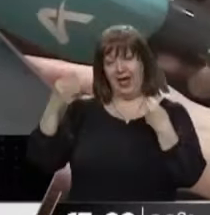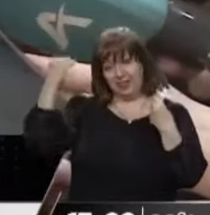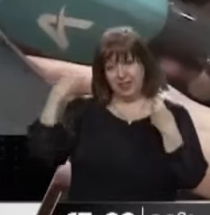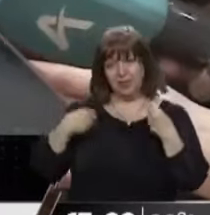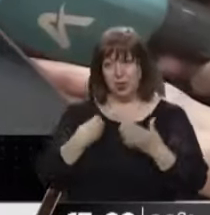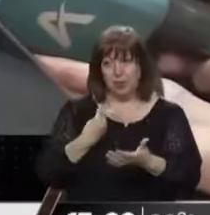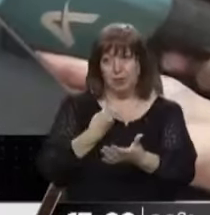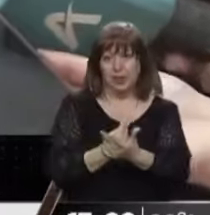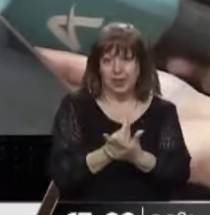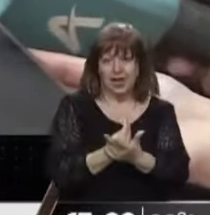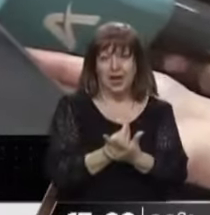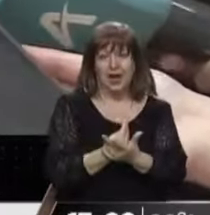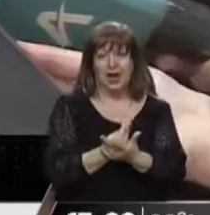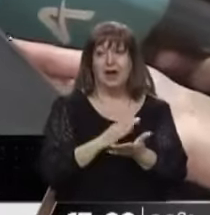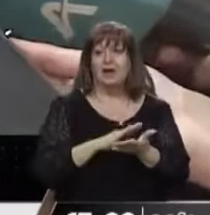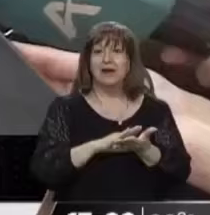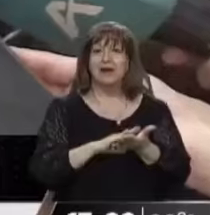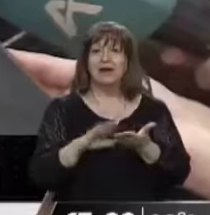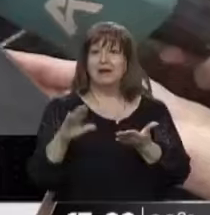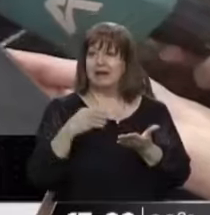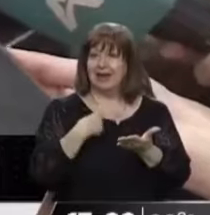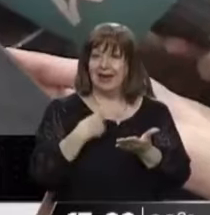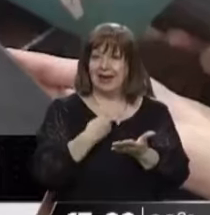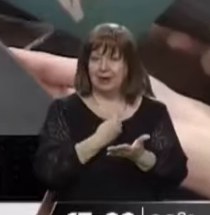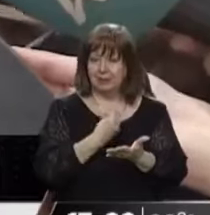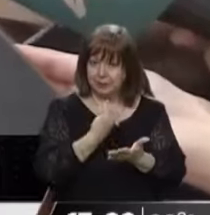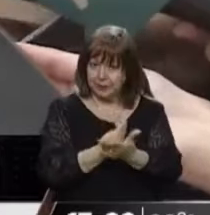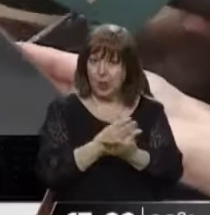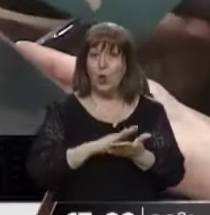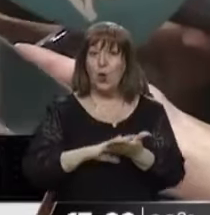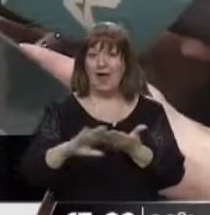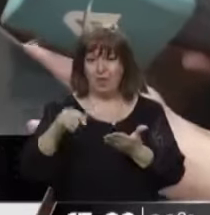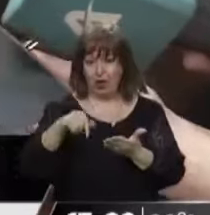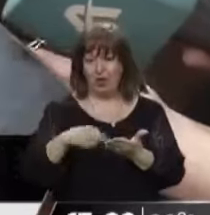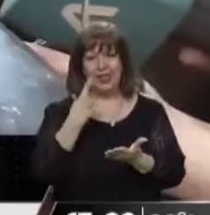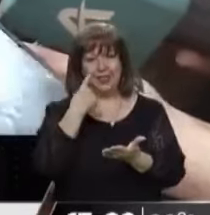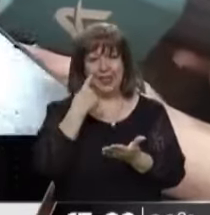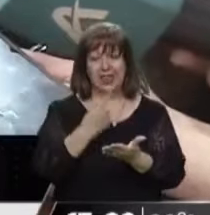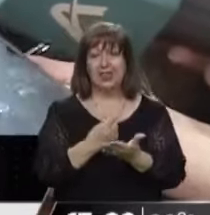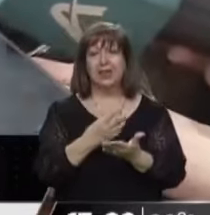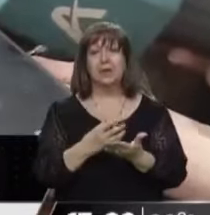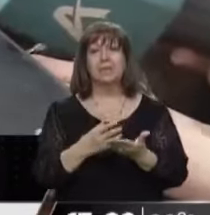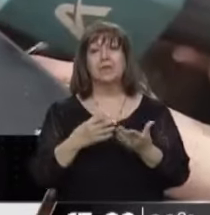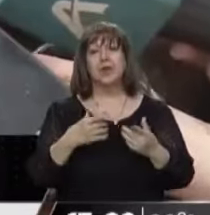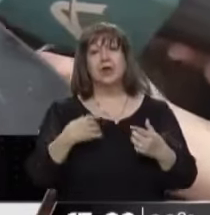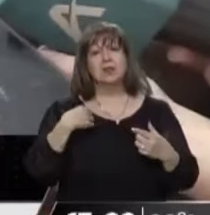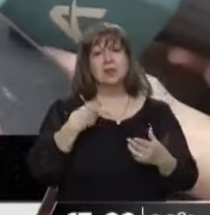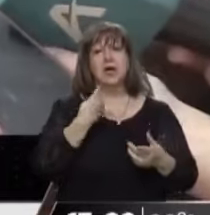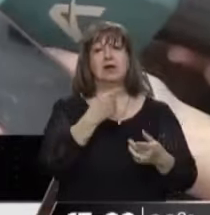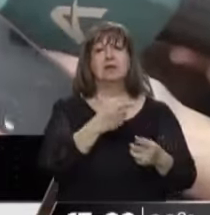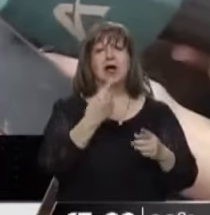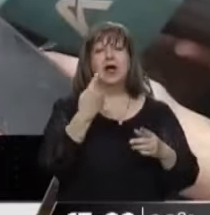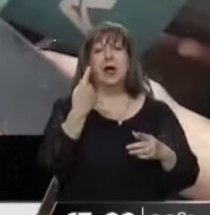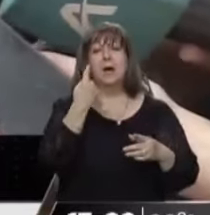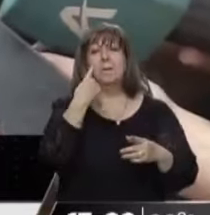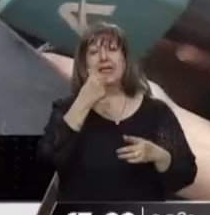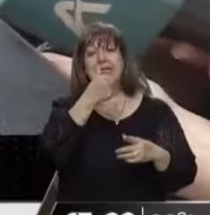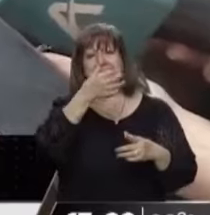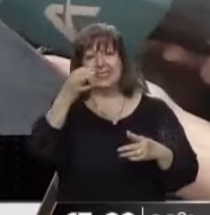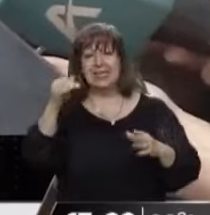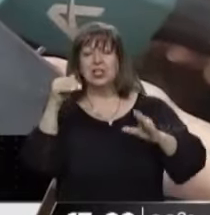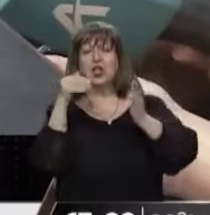acaba de decir que tenemos un municipio sólido, un municipio con 3 nóminas guardadas, un municipio que tiene más de 1.500 millones, 1.600 millones de